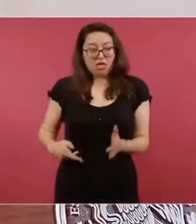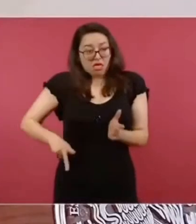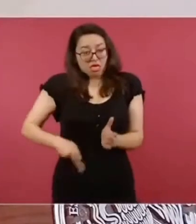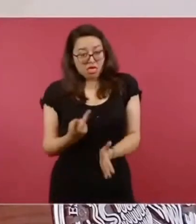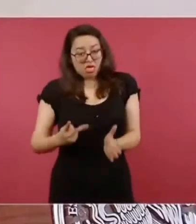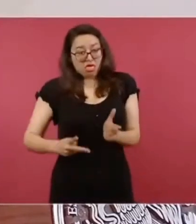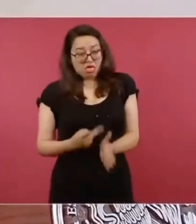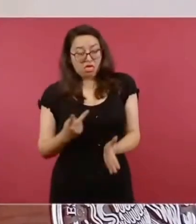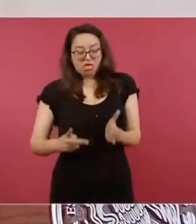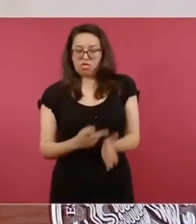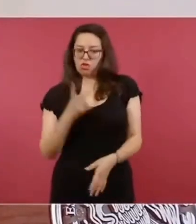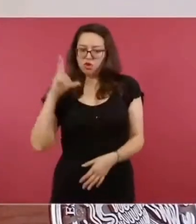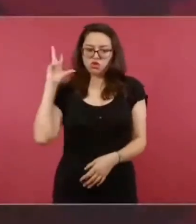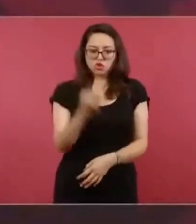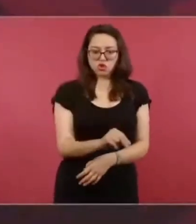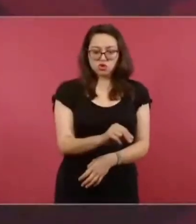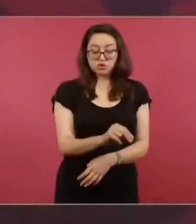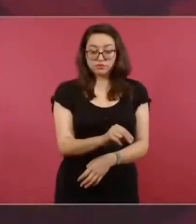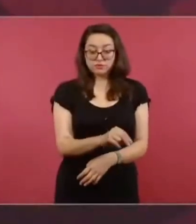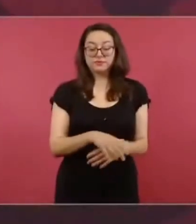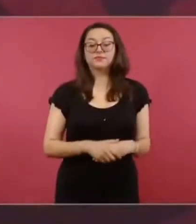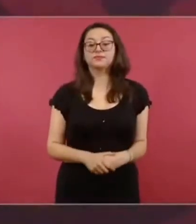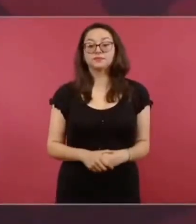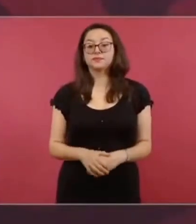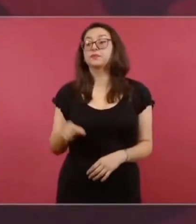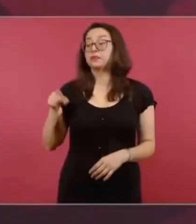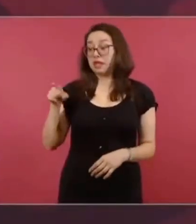Entonces lo asesinan, triunfa la revolución,